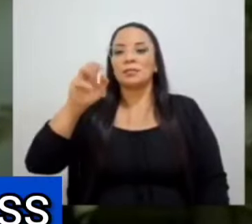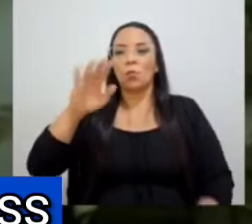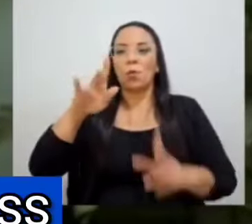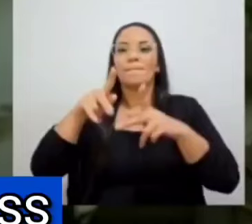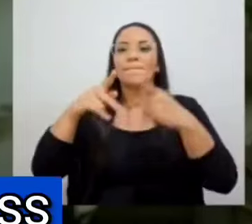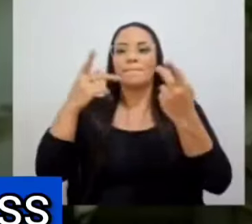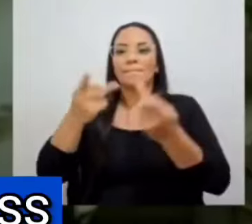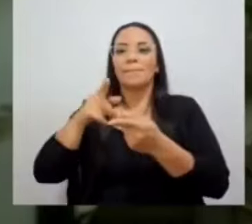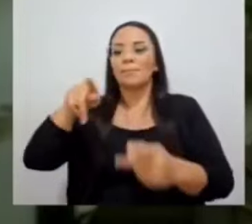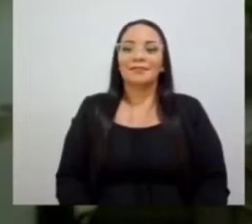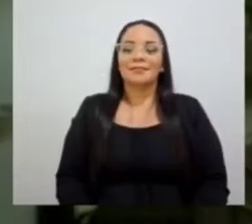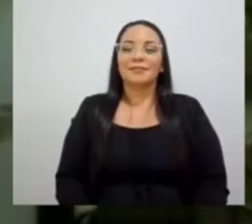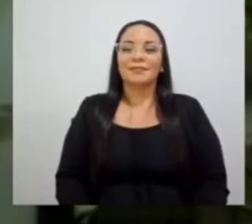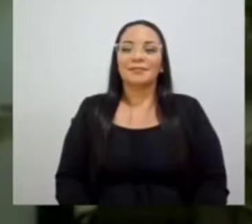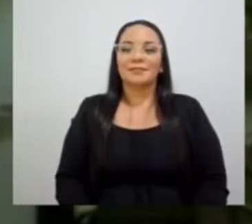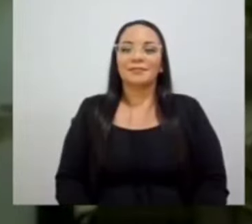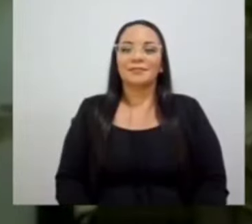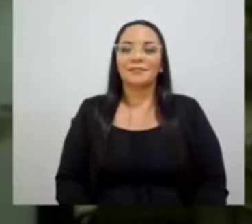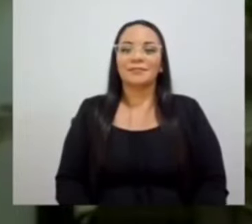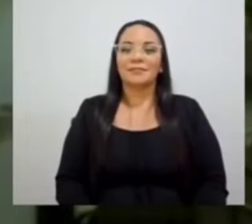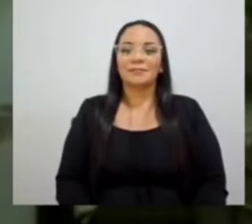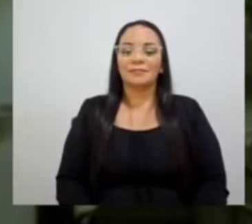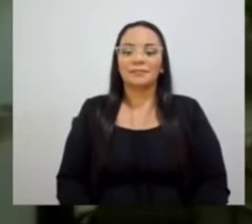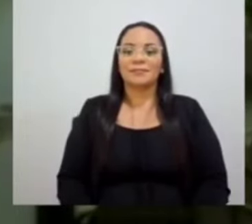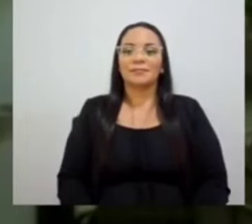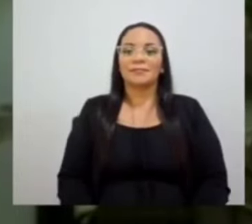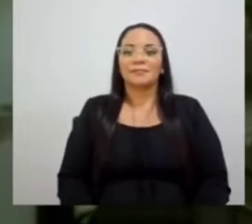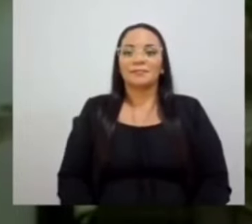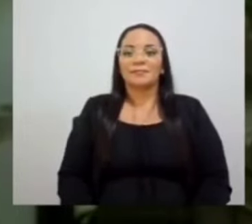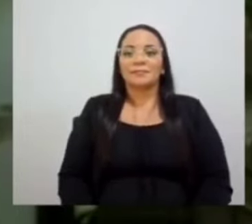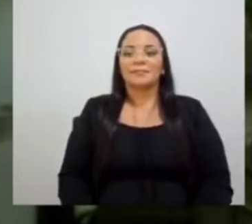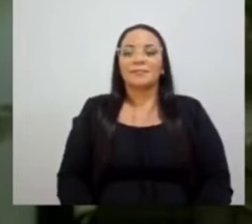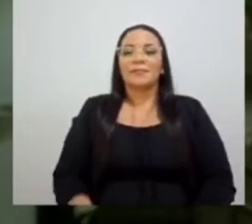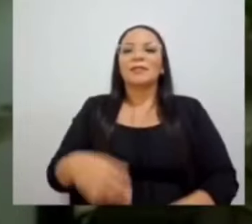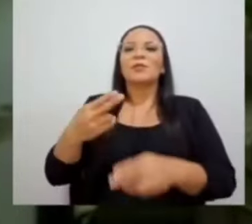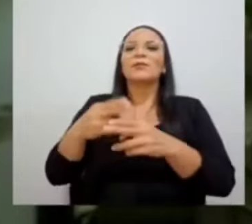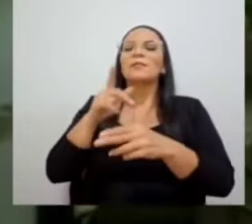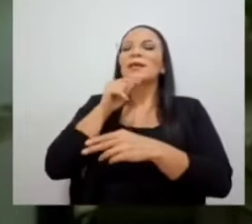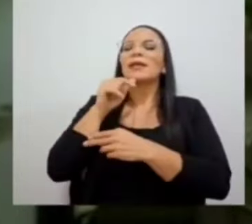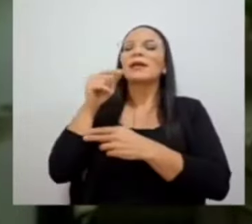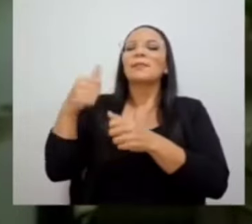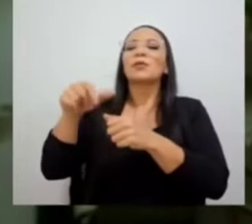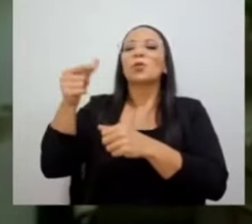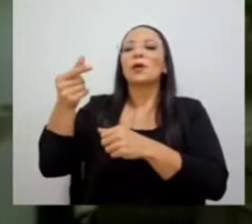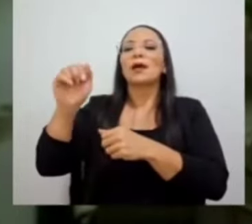partido PUS. En manos de, ¿cómo se llama este muchacho? García.